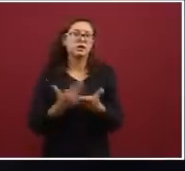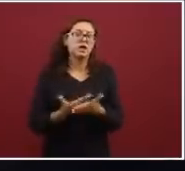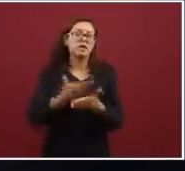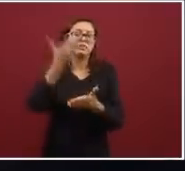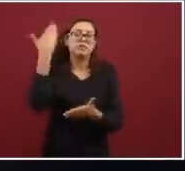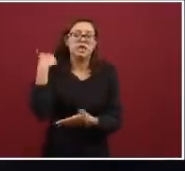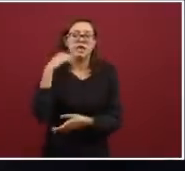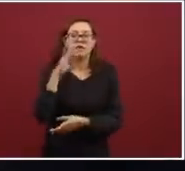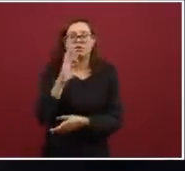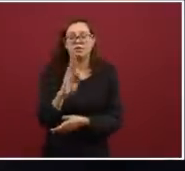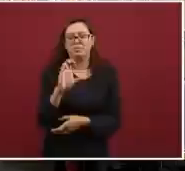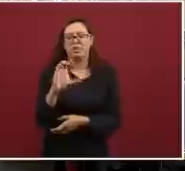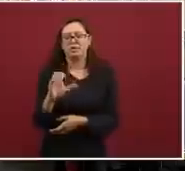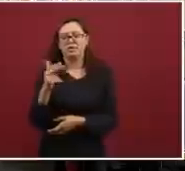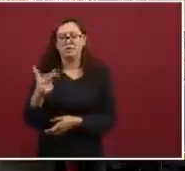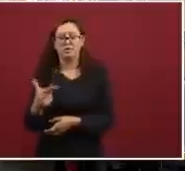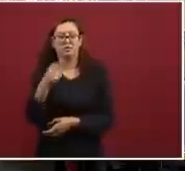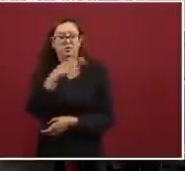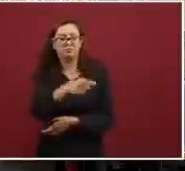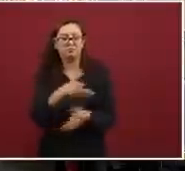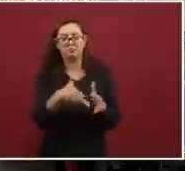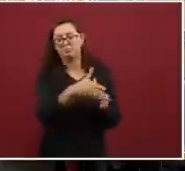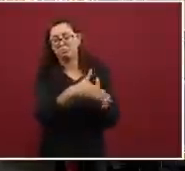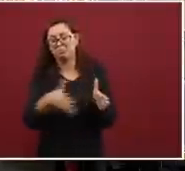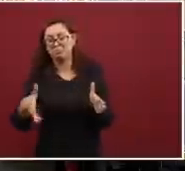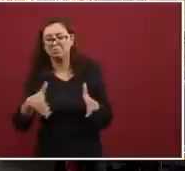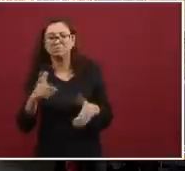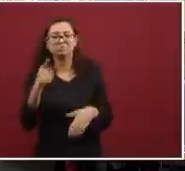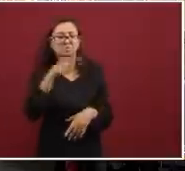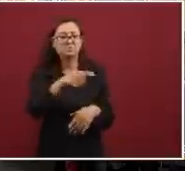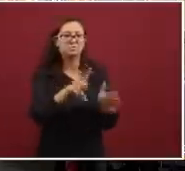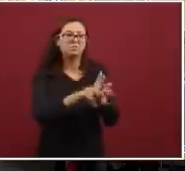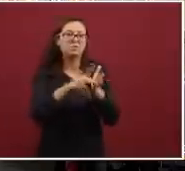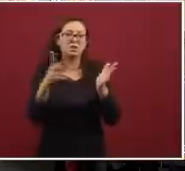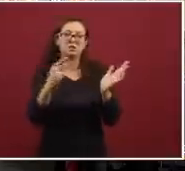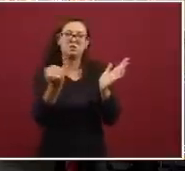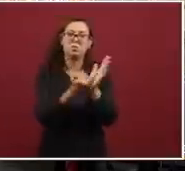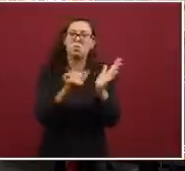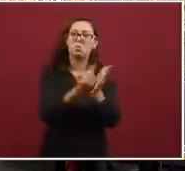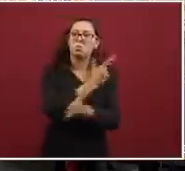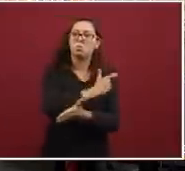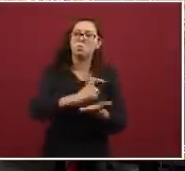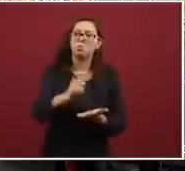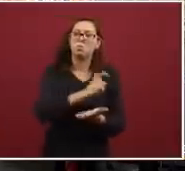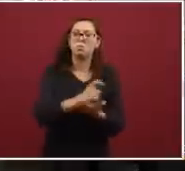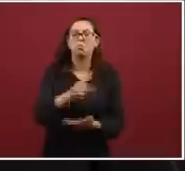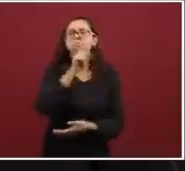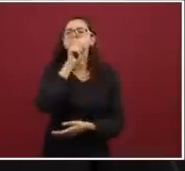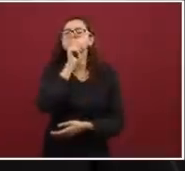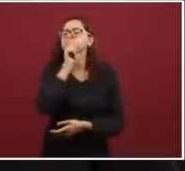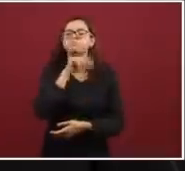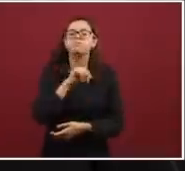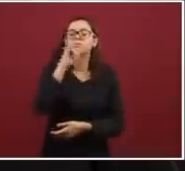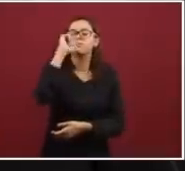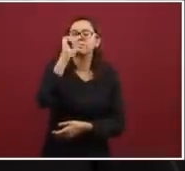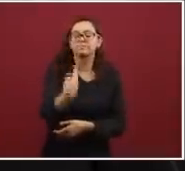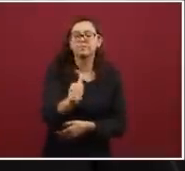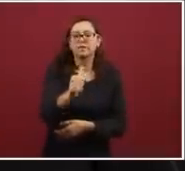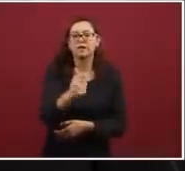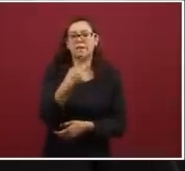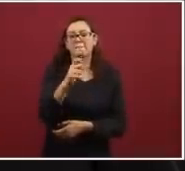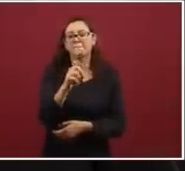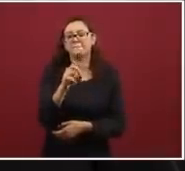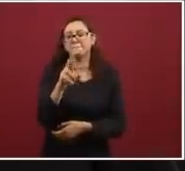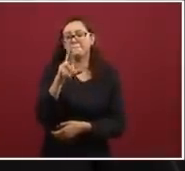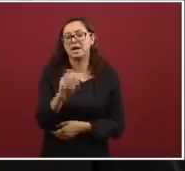le exentó de impuestos, porque estaba muy mal financieramente hablando. Pedro Aspe y Luis